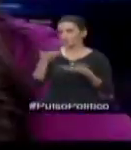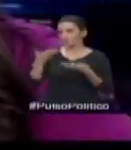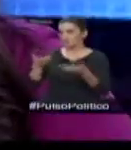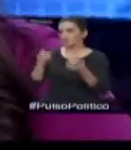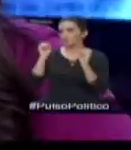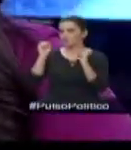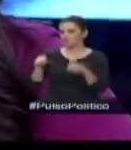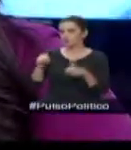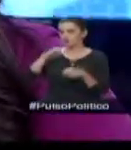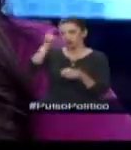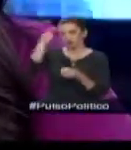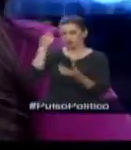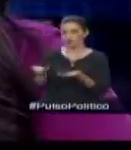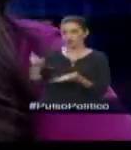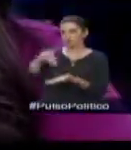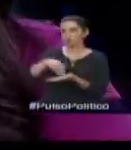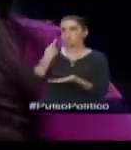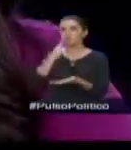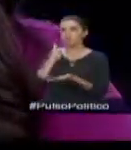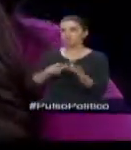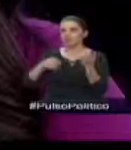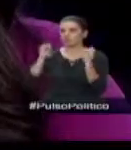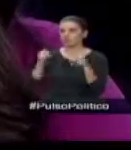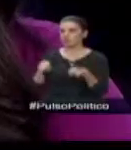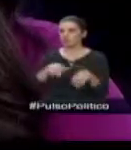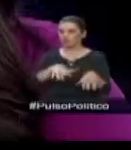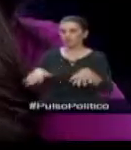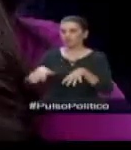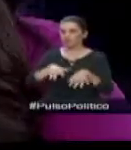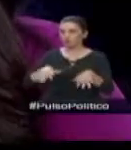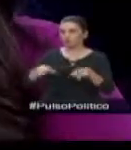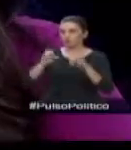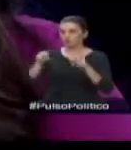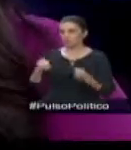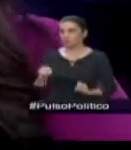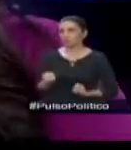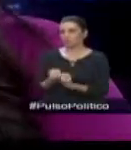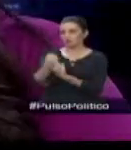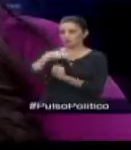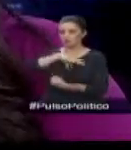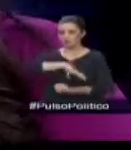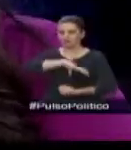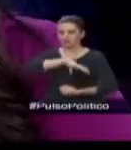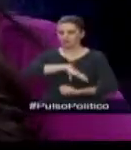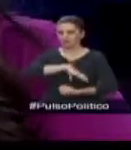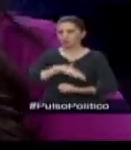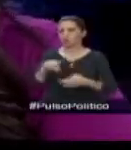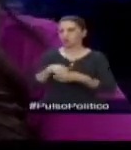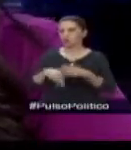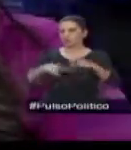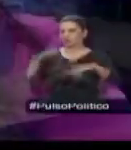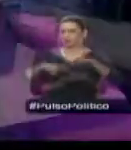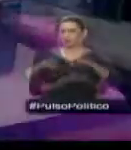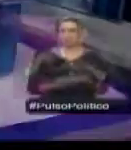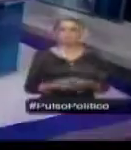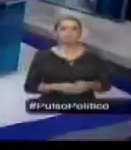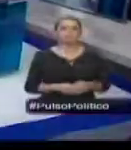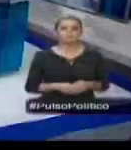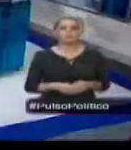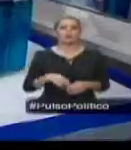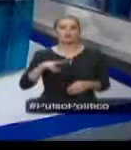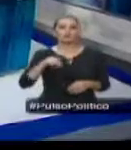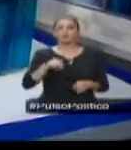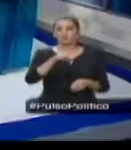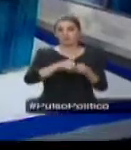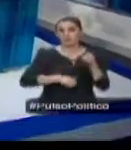facultad al gobierno para que pueda coordinar para que pueda apoyar a los gobiernos municipales en la construcción de esta infraestructura no se trata de